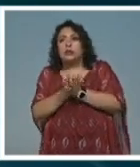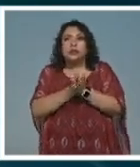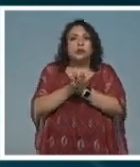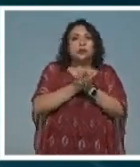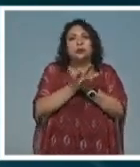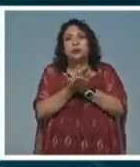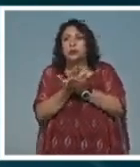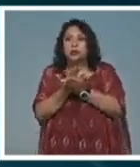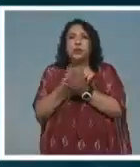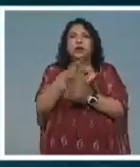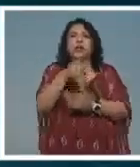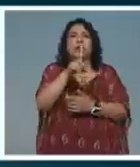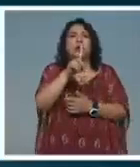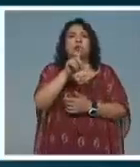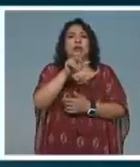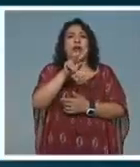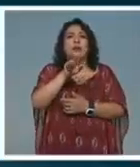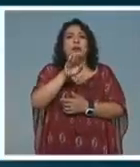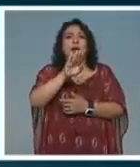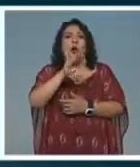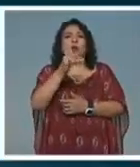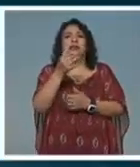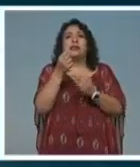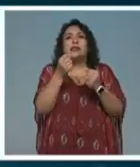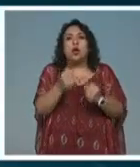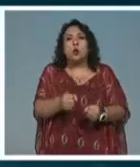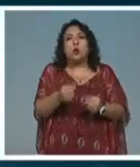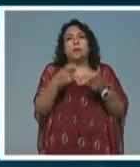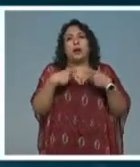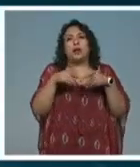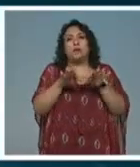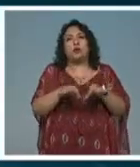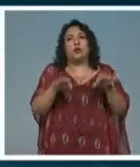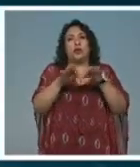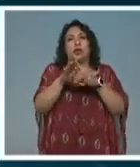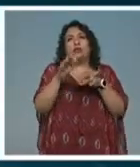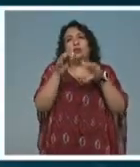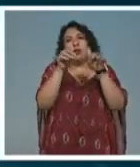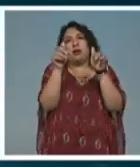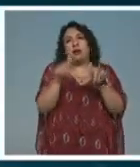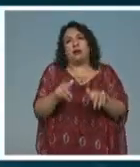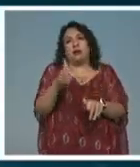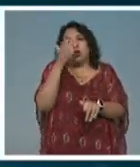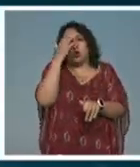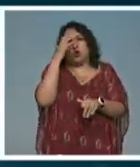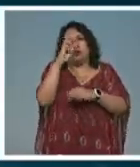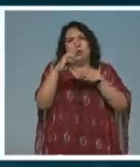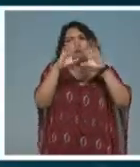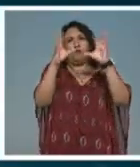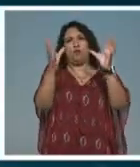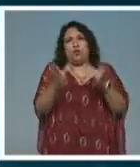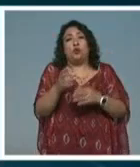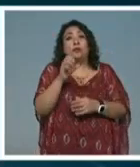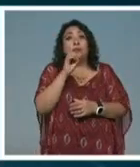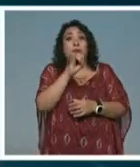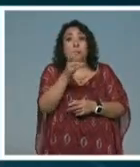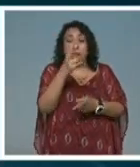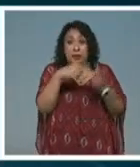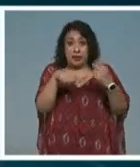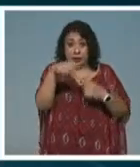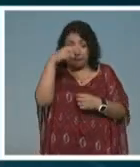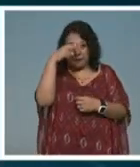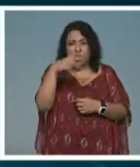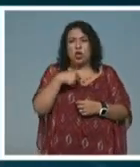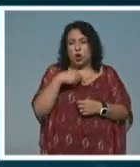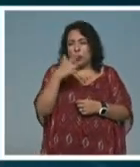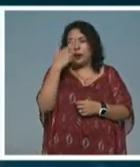porque David Bowie es seguramente uno de los artistas más conocidos del planeta. Efectivamente, cuando vino a México,